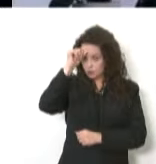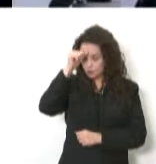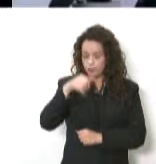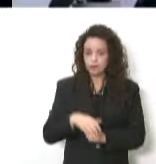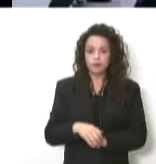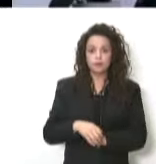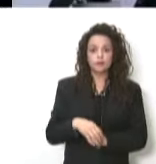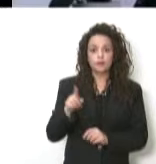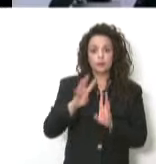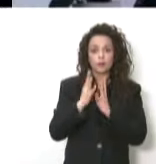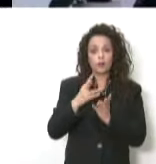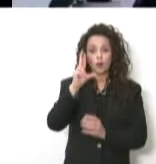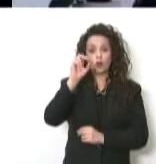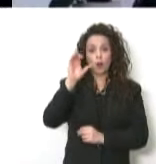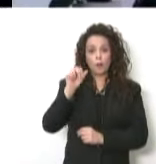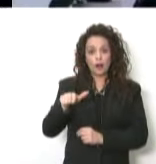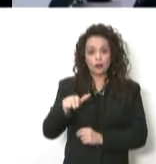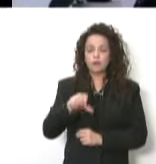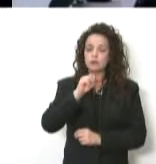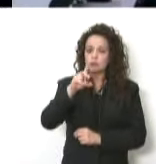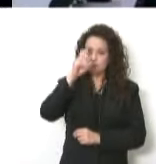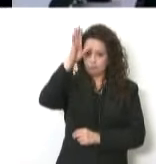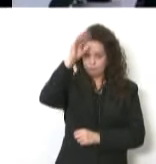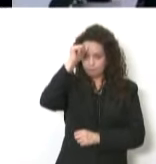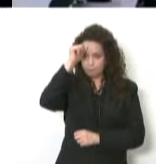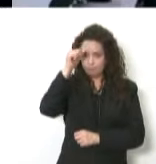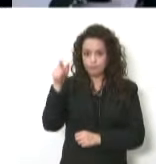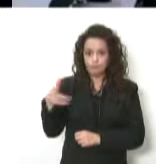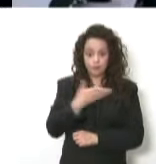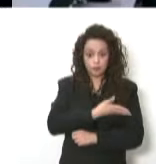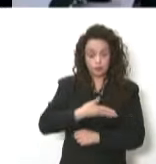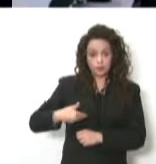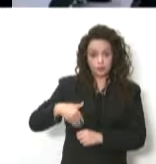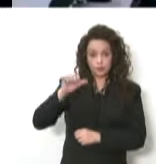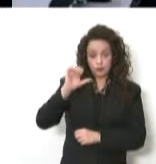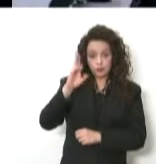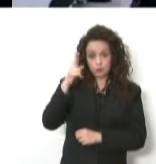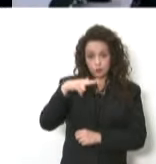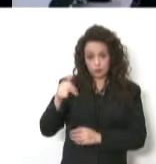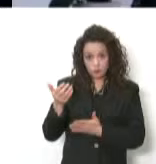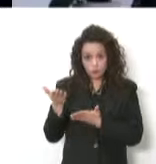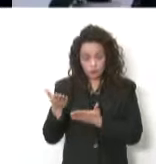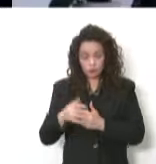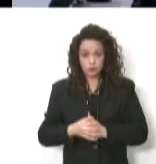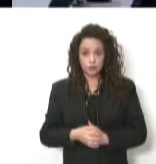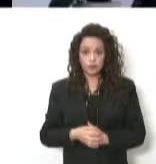Comisionada Román. A favor. Comisionado presidente Acuña.